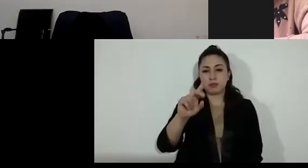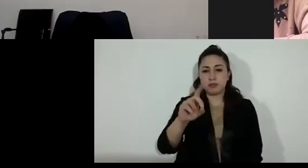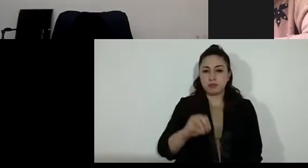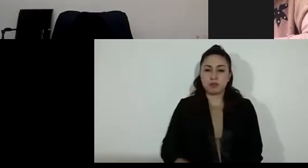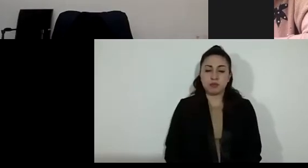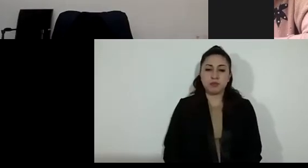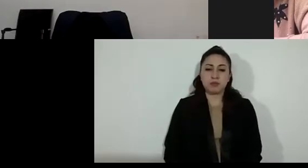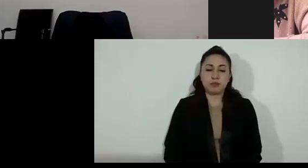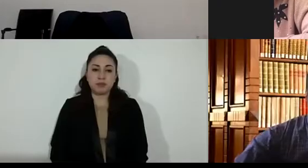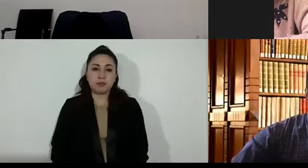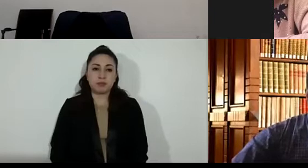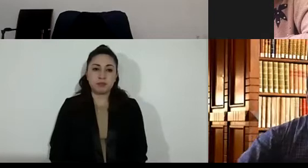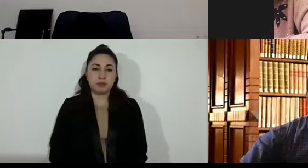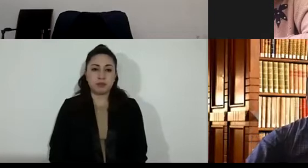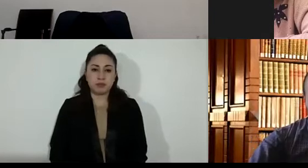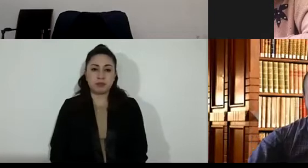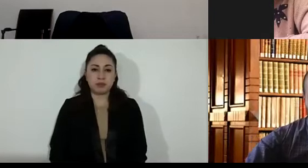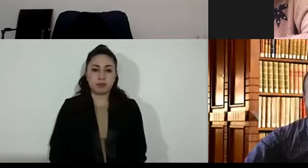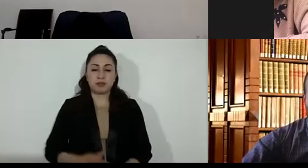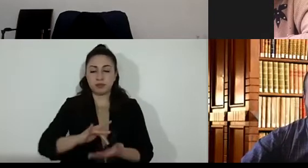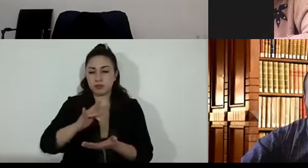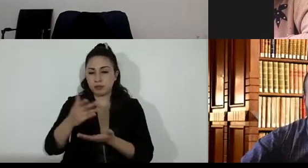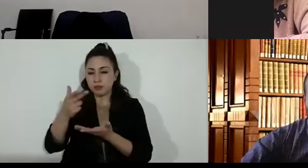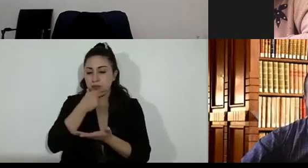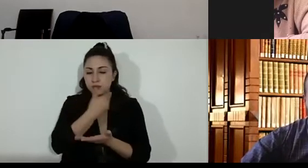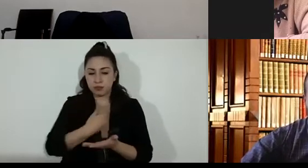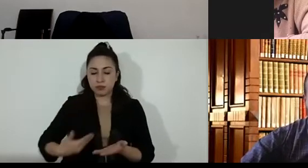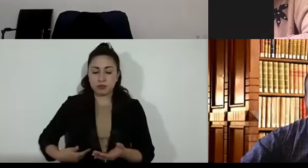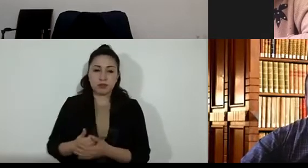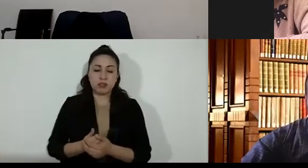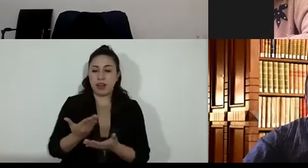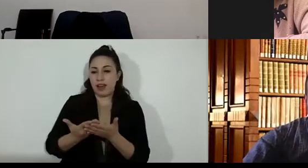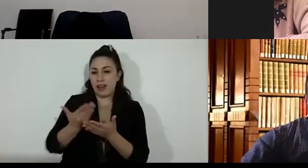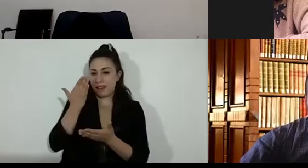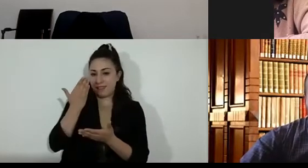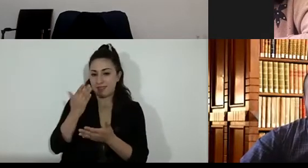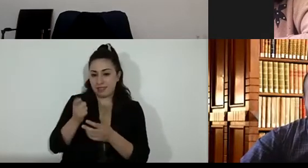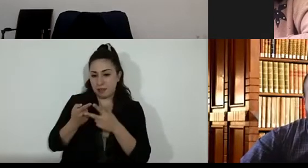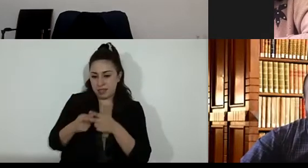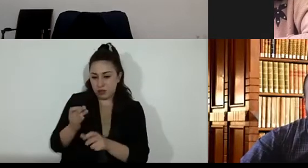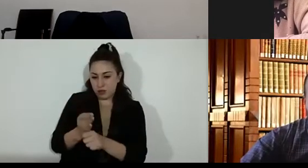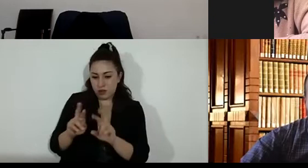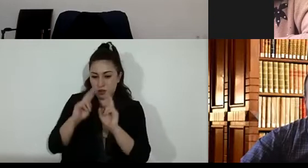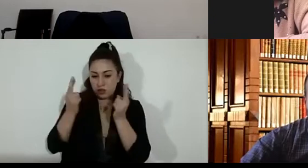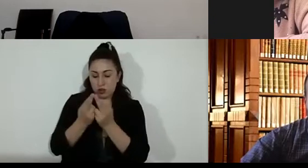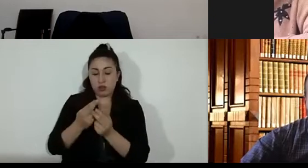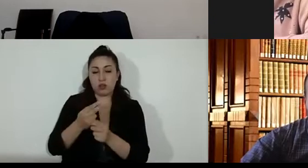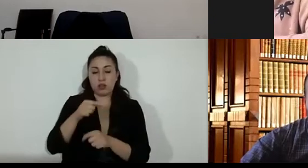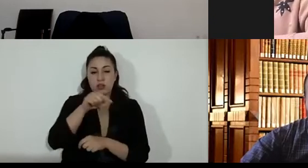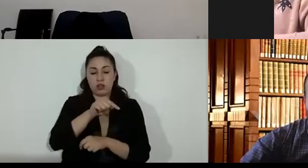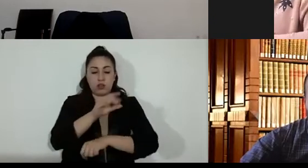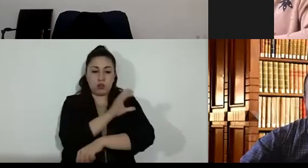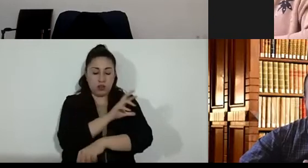diputado presidente. Mire, hace unos momentos, antes de iniciar esta reunión, hicimos llegar el